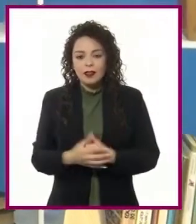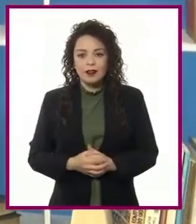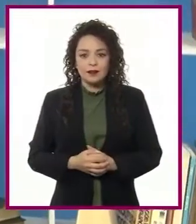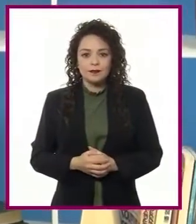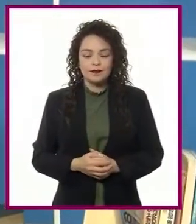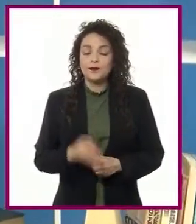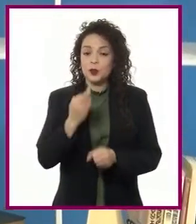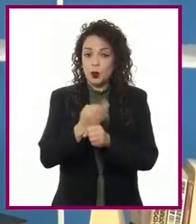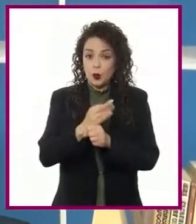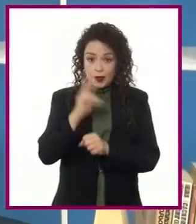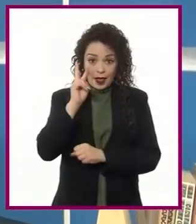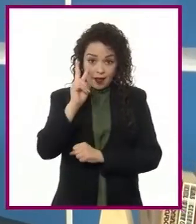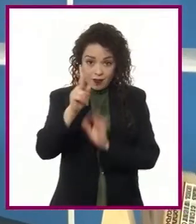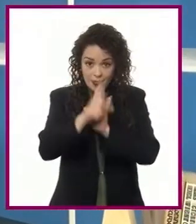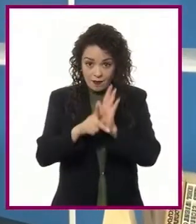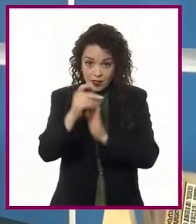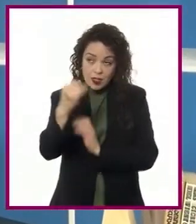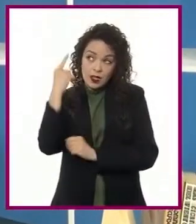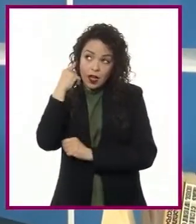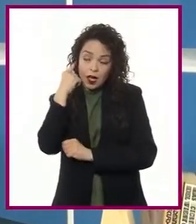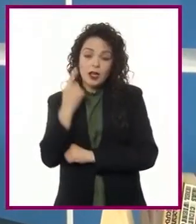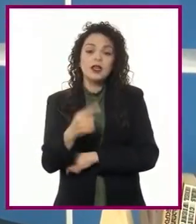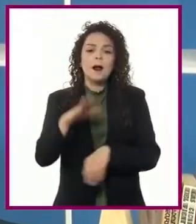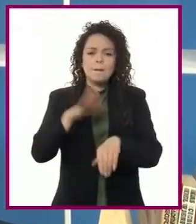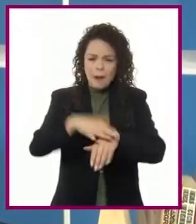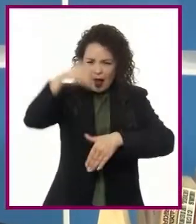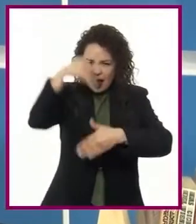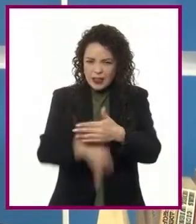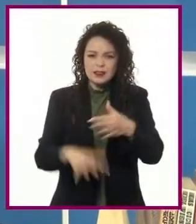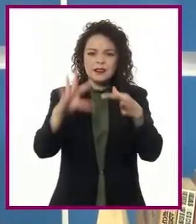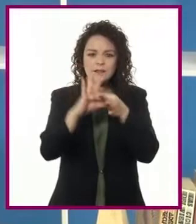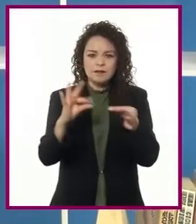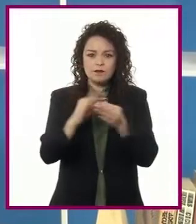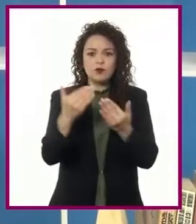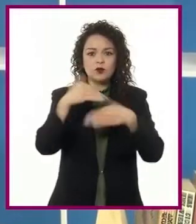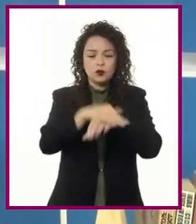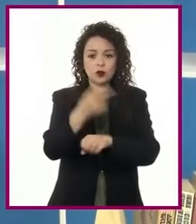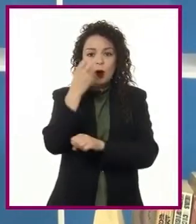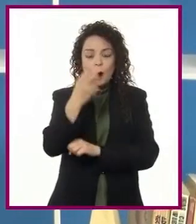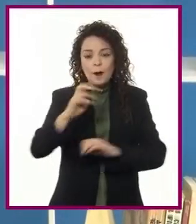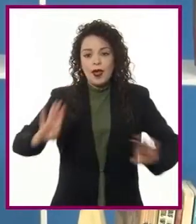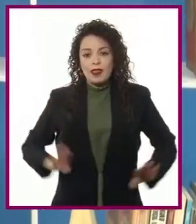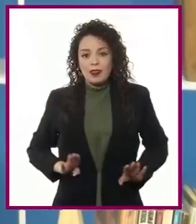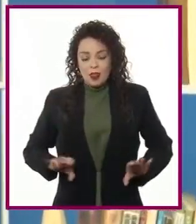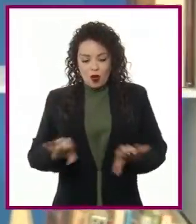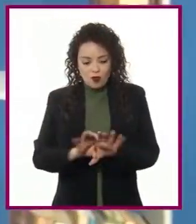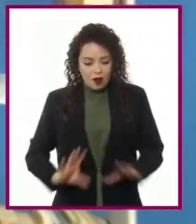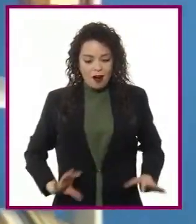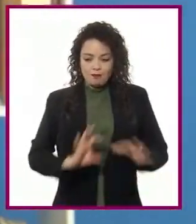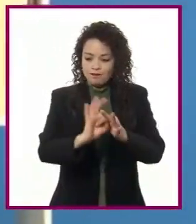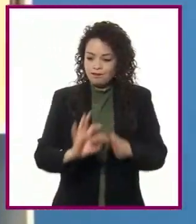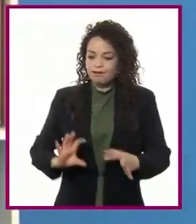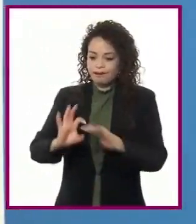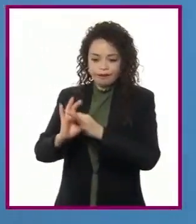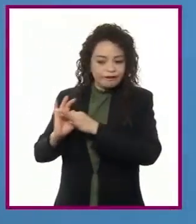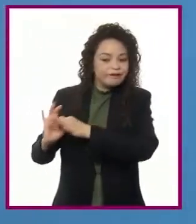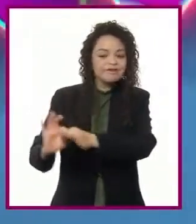Veamos y escuchemos el siguiente video que nos explica más sobre estos tipos de vínculos de integración.